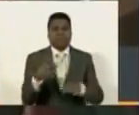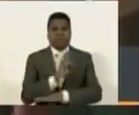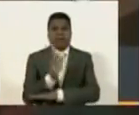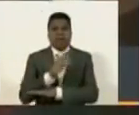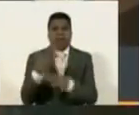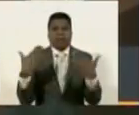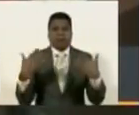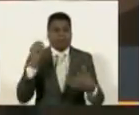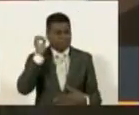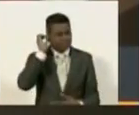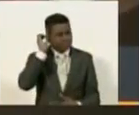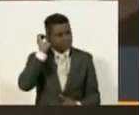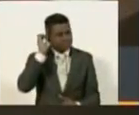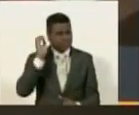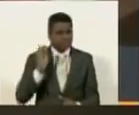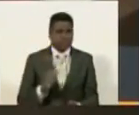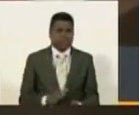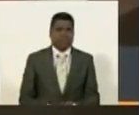inmediata.